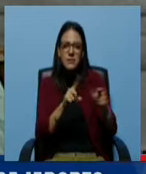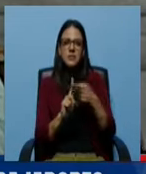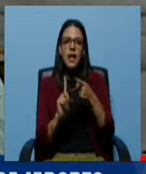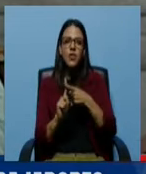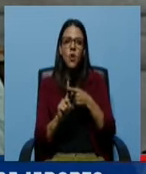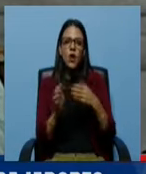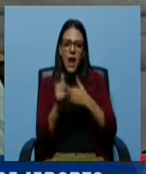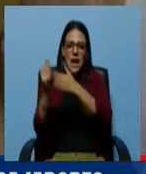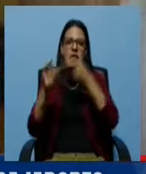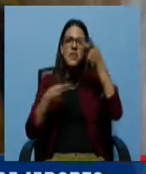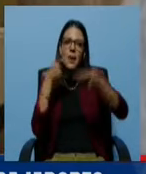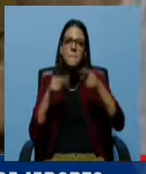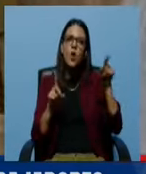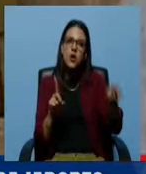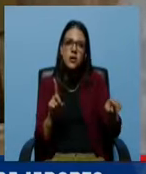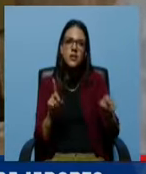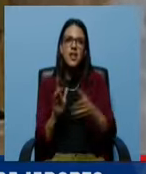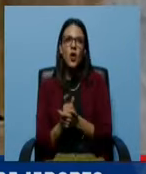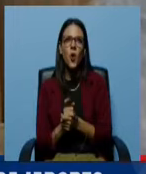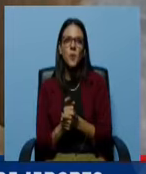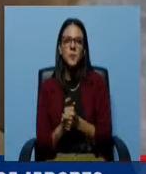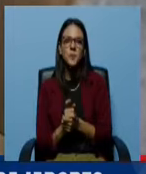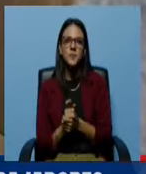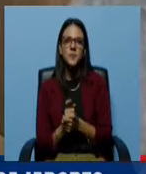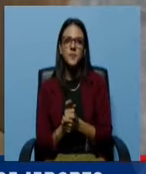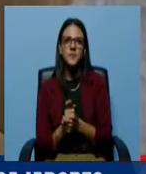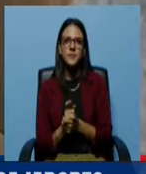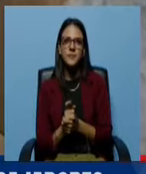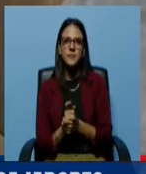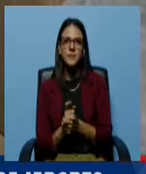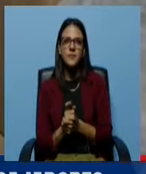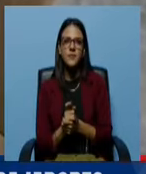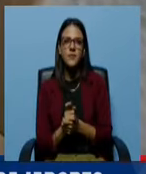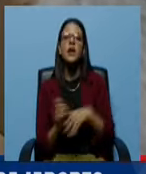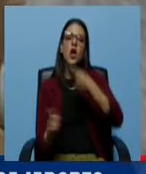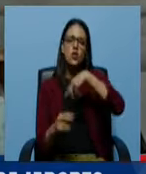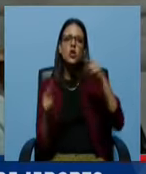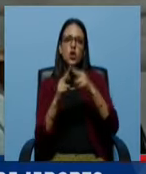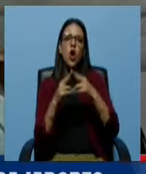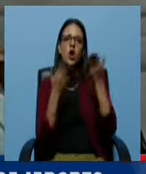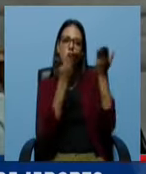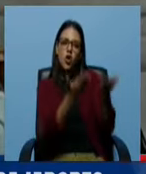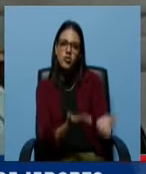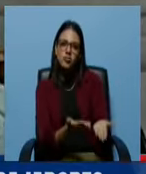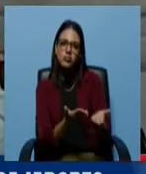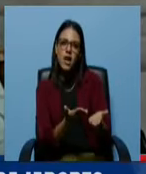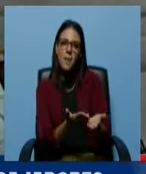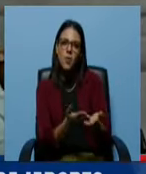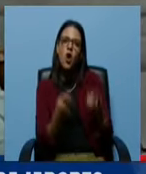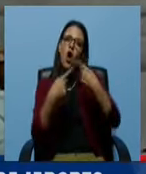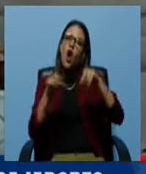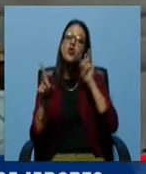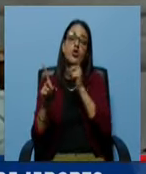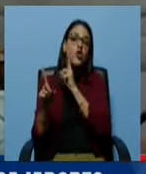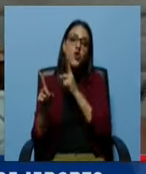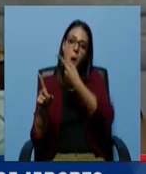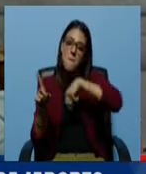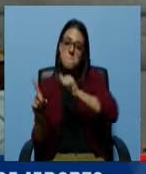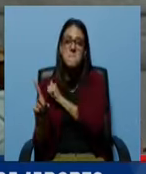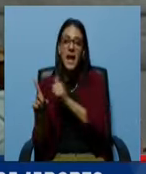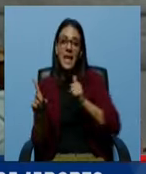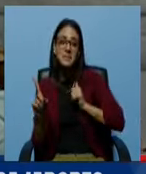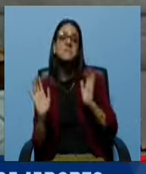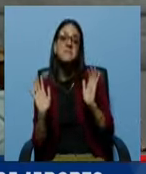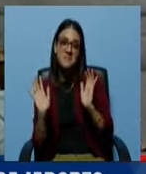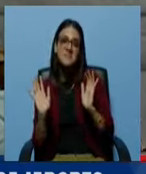líder político, que lo conocemos de mejor manera con otro nombre,